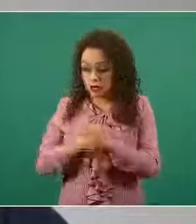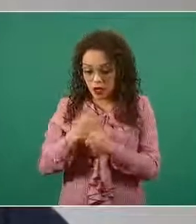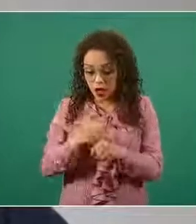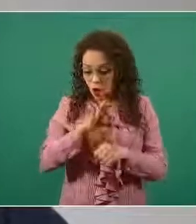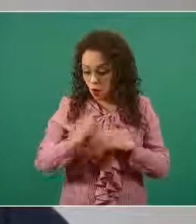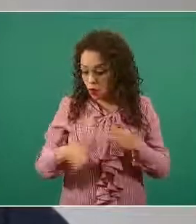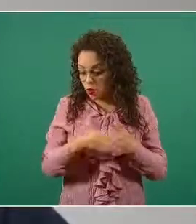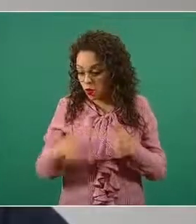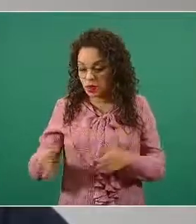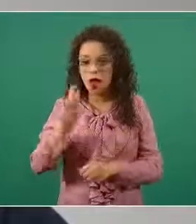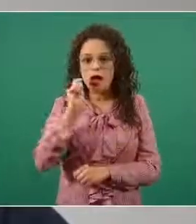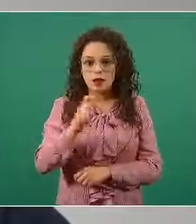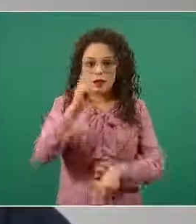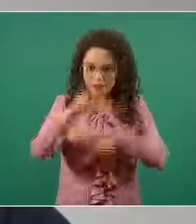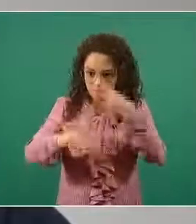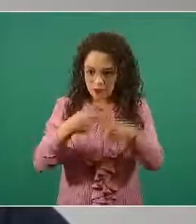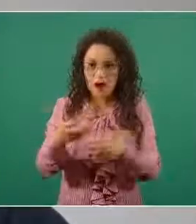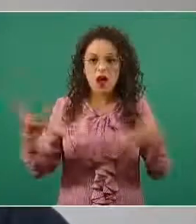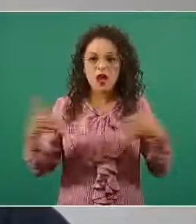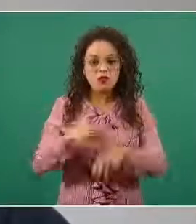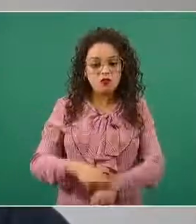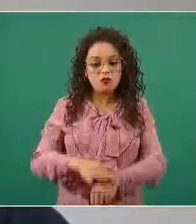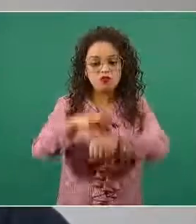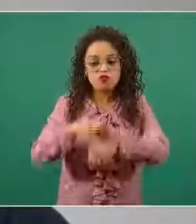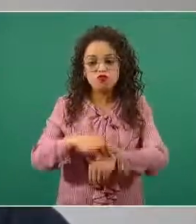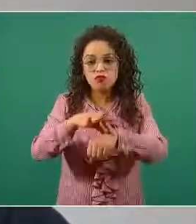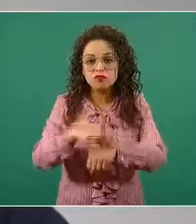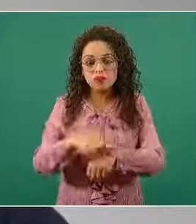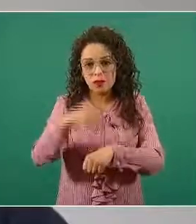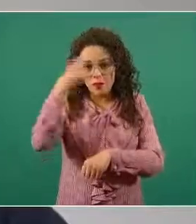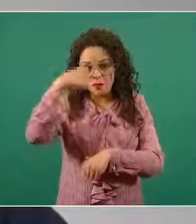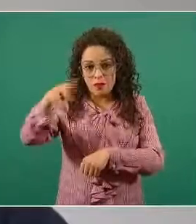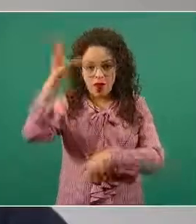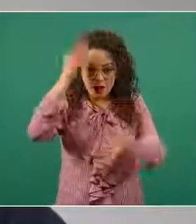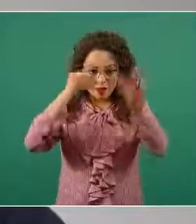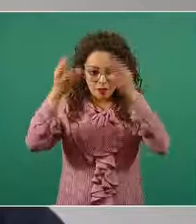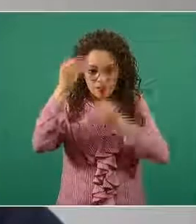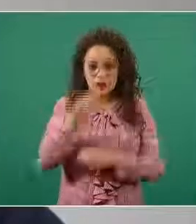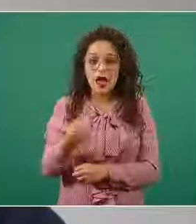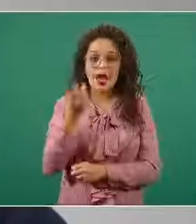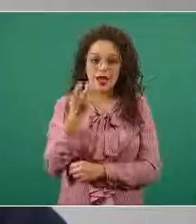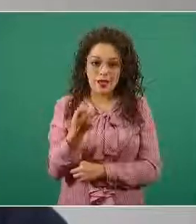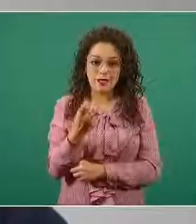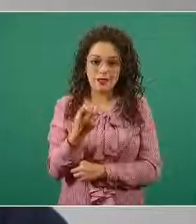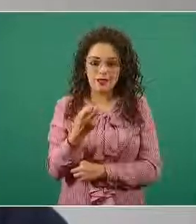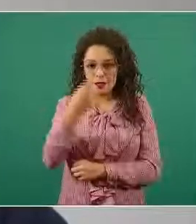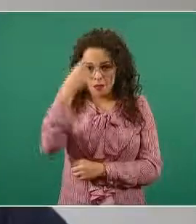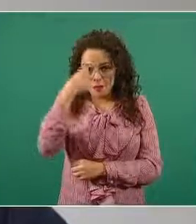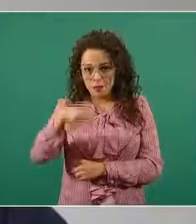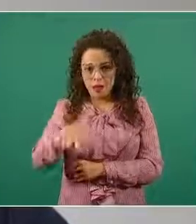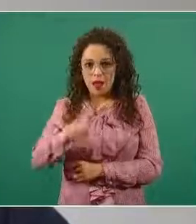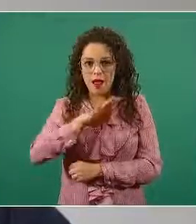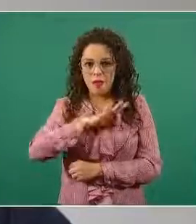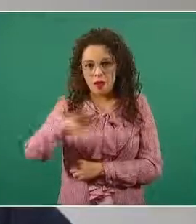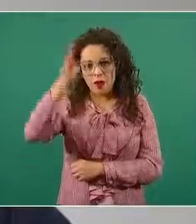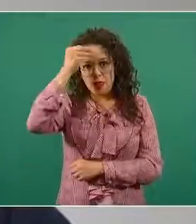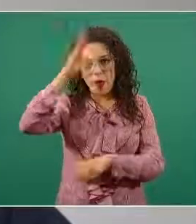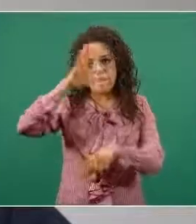la práctica es la que domina la temporalidad de la preparación